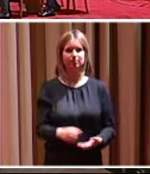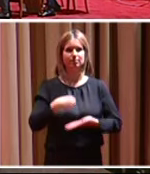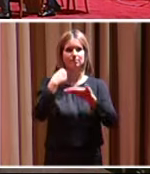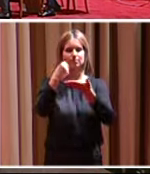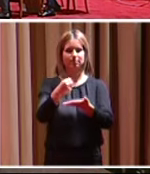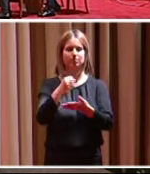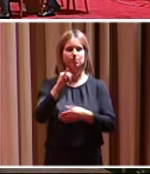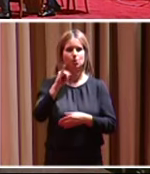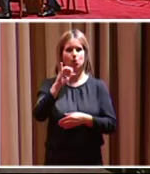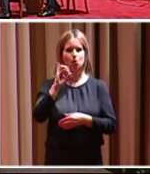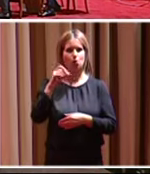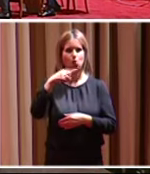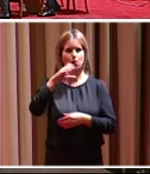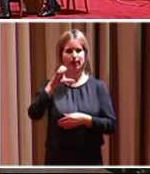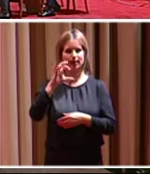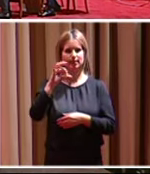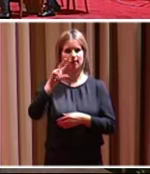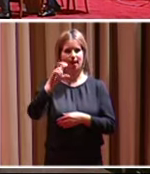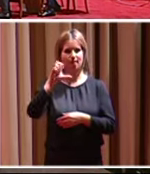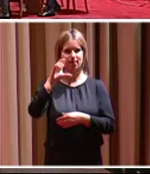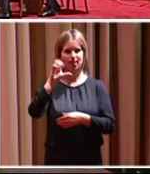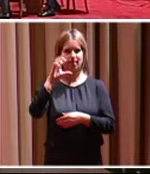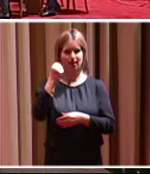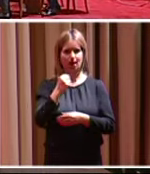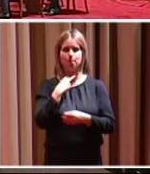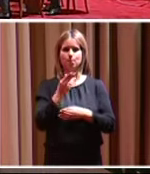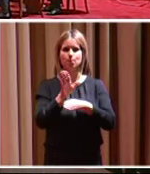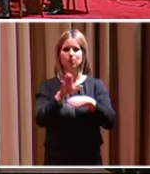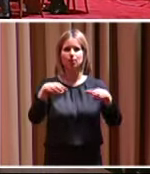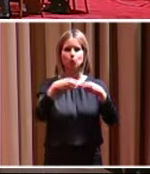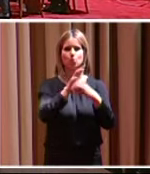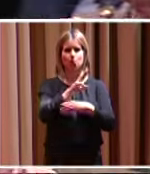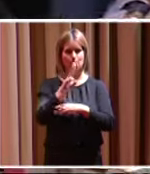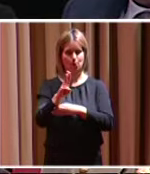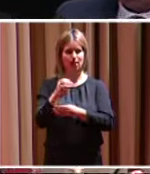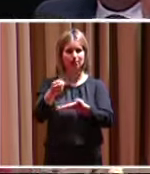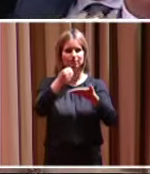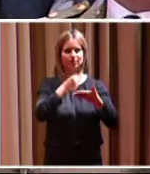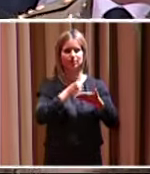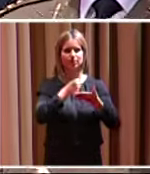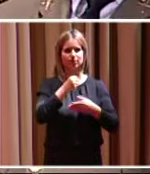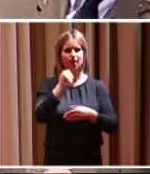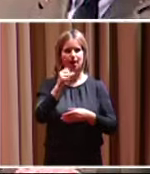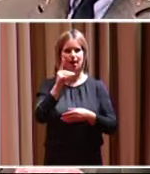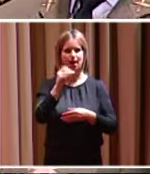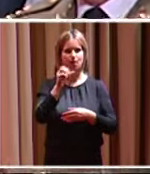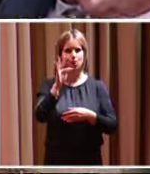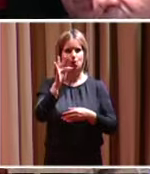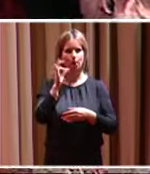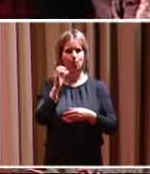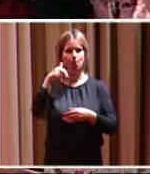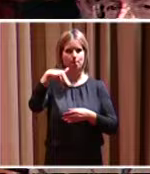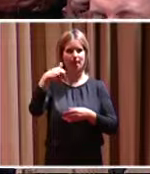Entrega don Jorge Saavedra, portavoz del Grupo Municipal del Partido Popular. Recoge don Adolfo Machado